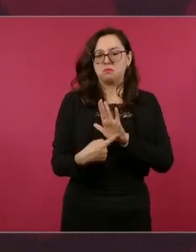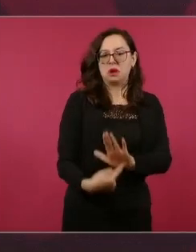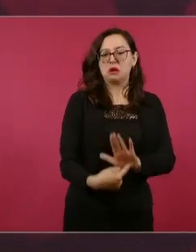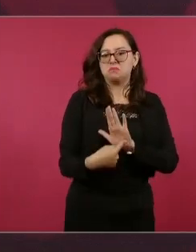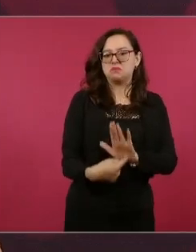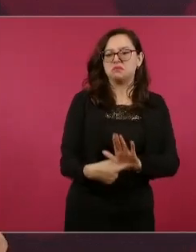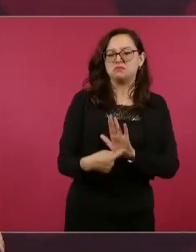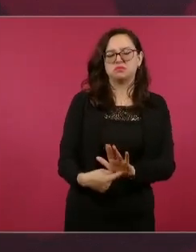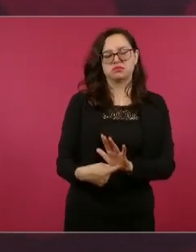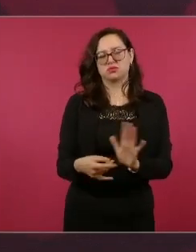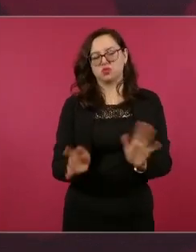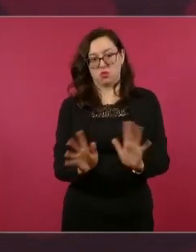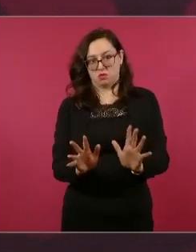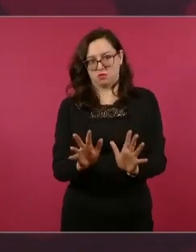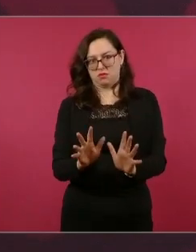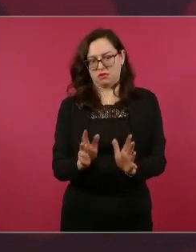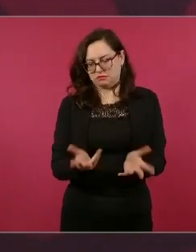sino ya obras,